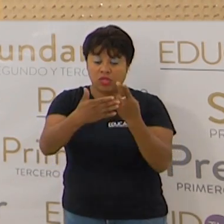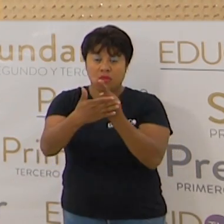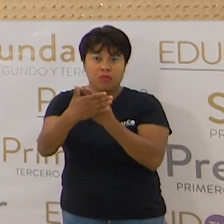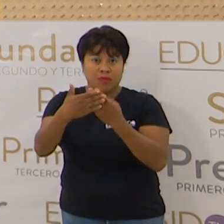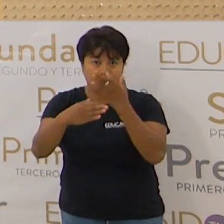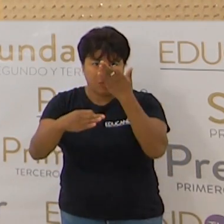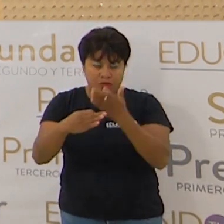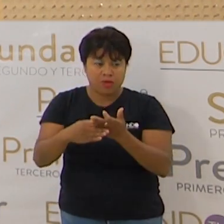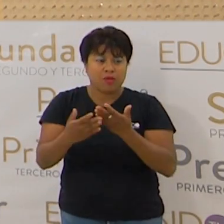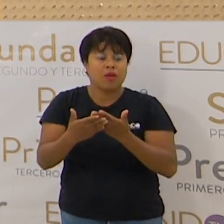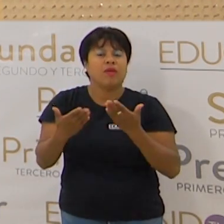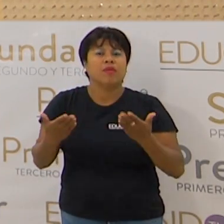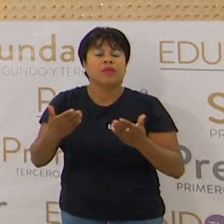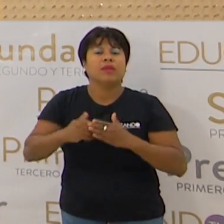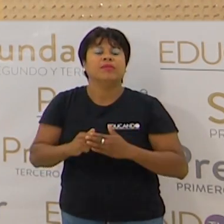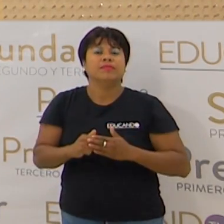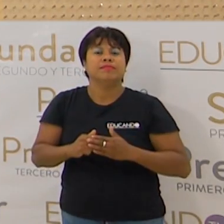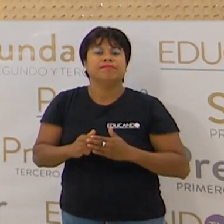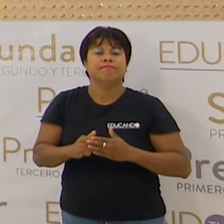aquí